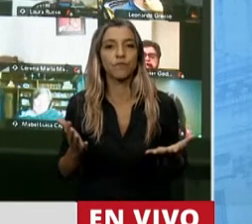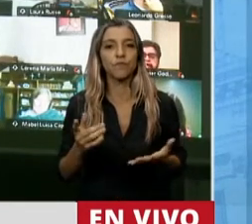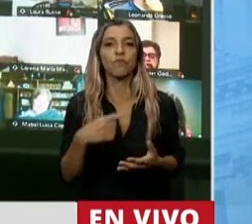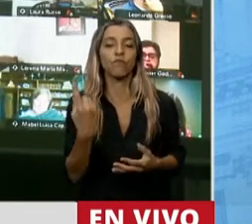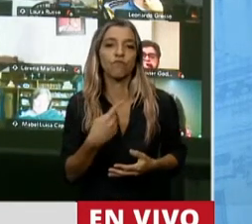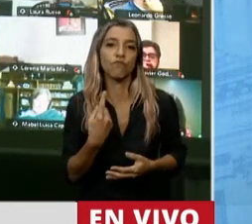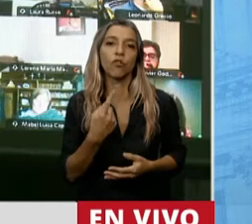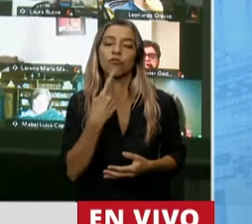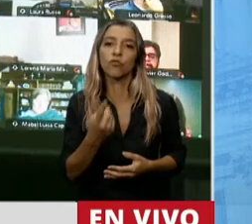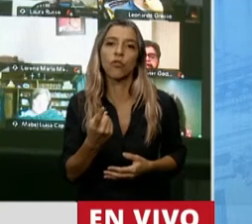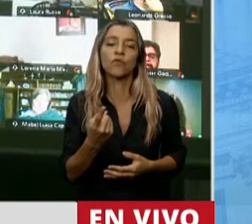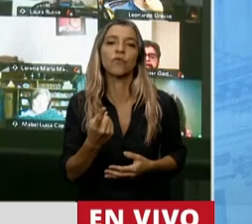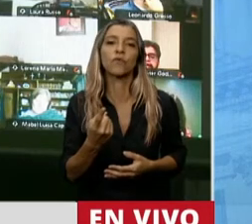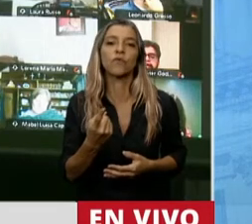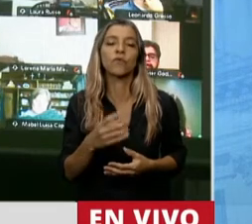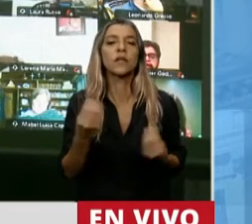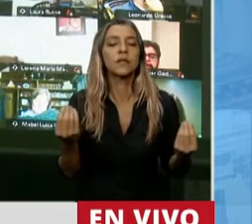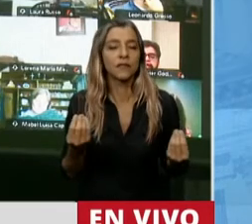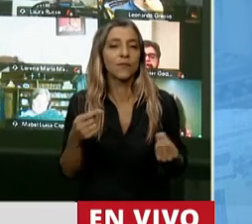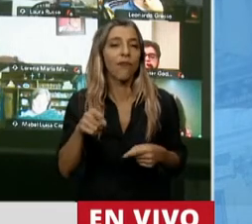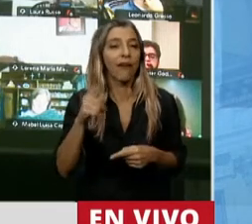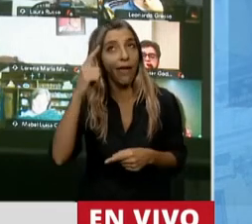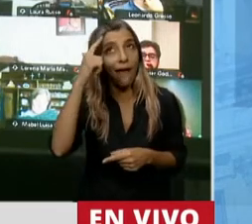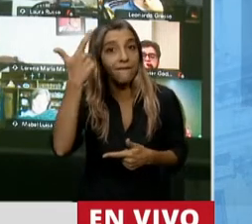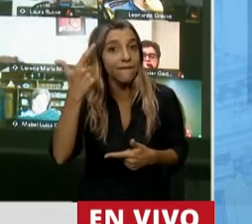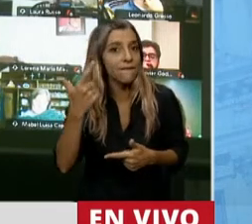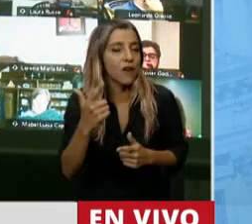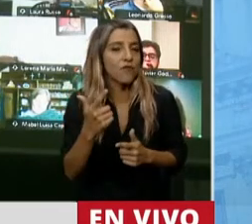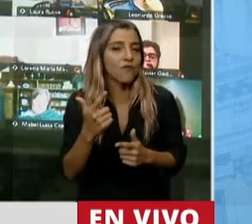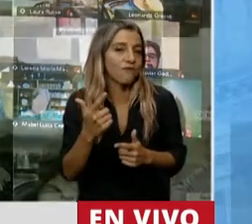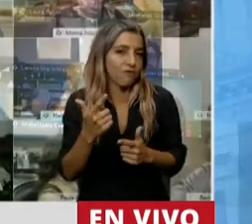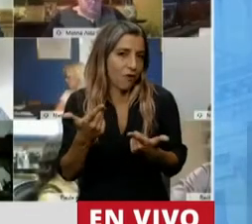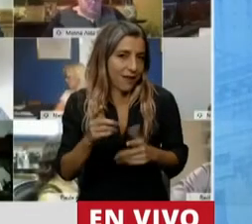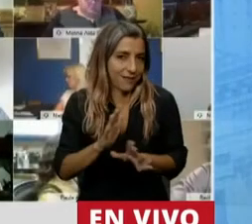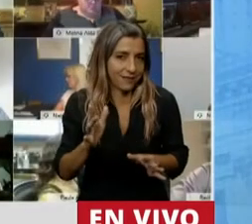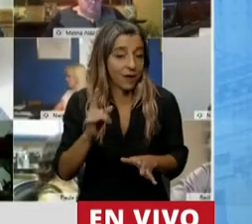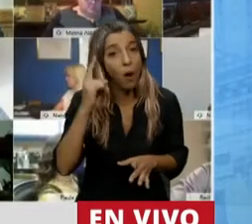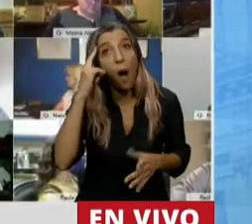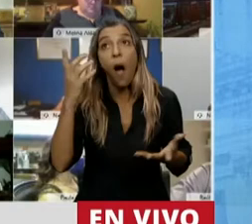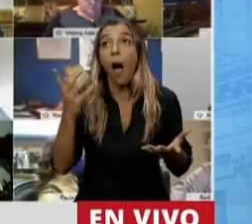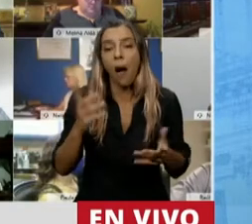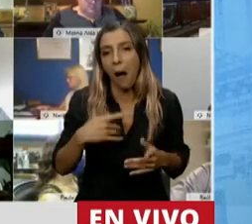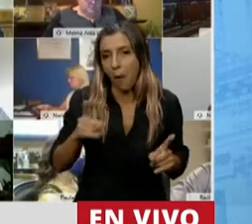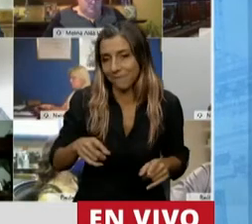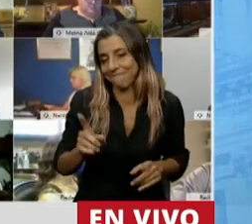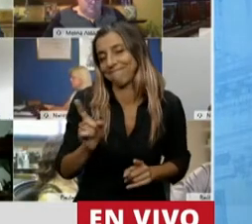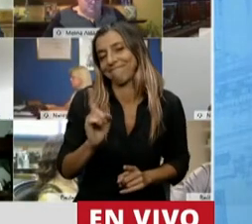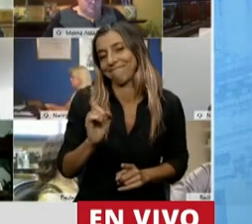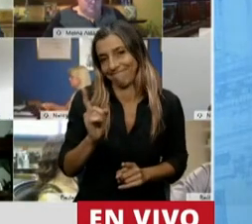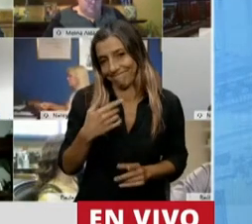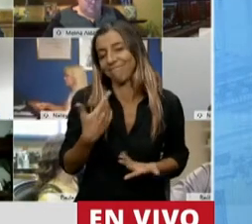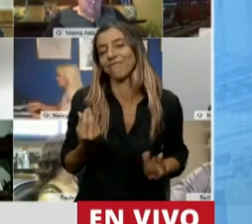decimos que no es inocente? Y porque no es para nada